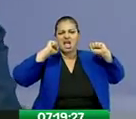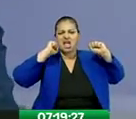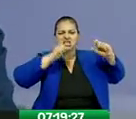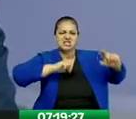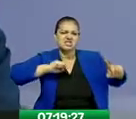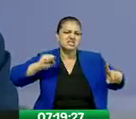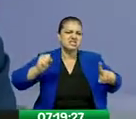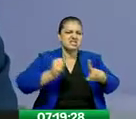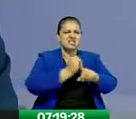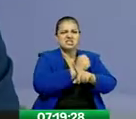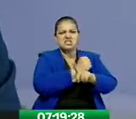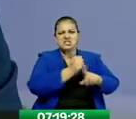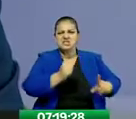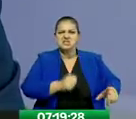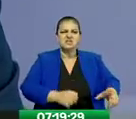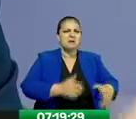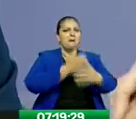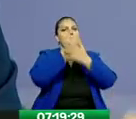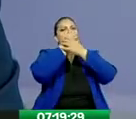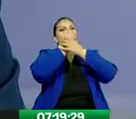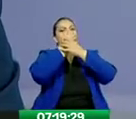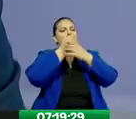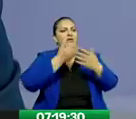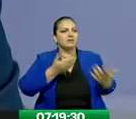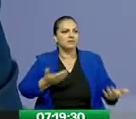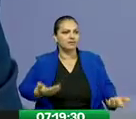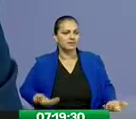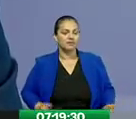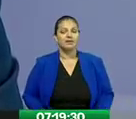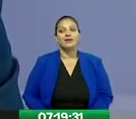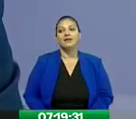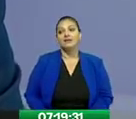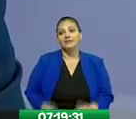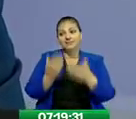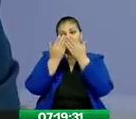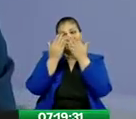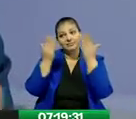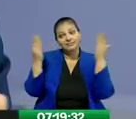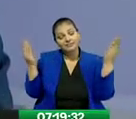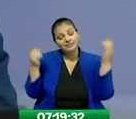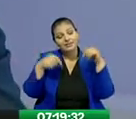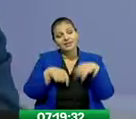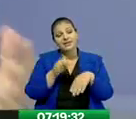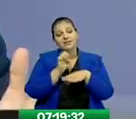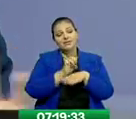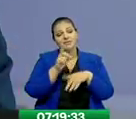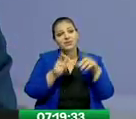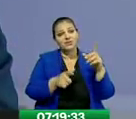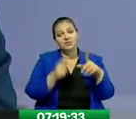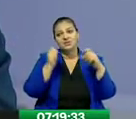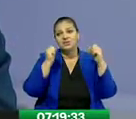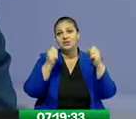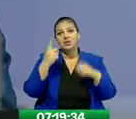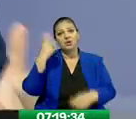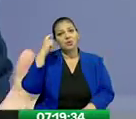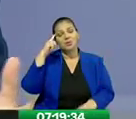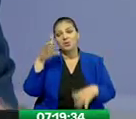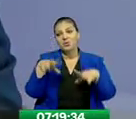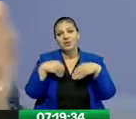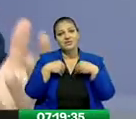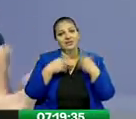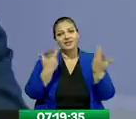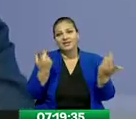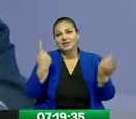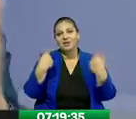violencia. Lo que tampoco deja de lado que sí hay inequidad y hay también una justa protesta sí, social. Normalmente hay inequidad, pues hasta en los países más desarrollados del